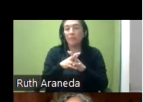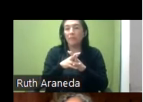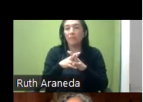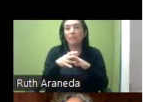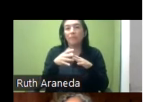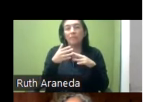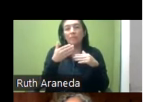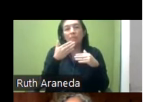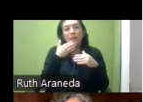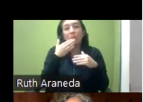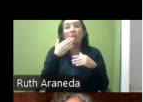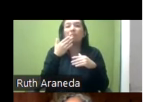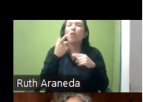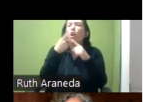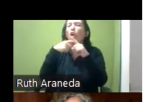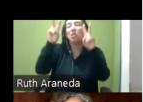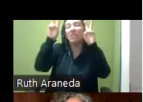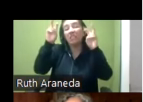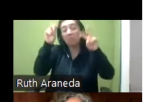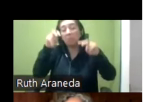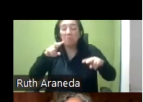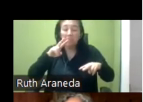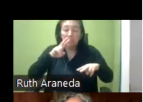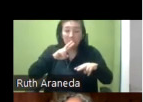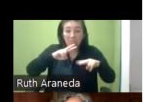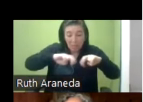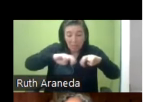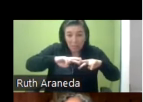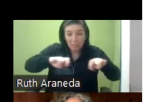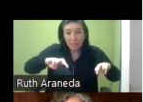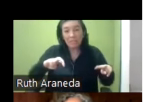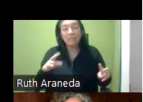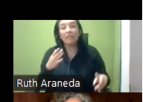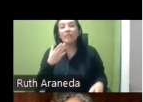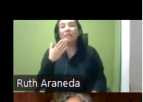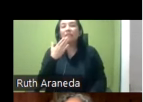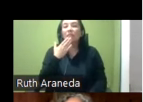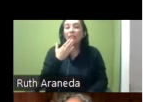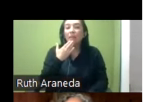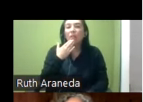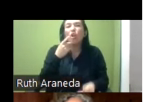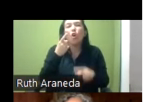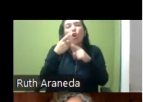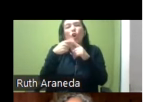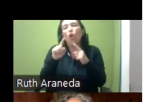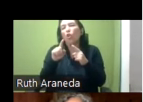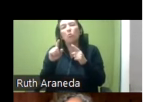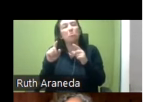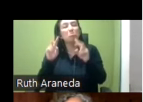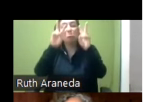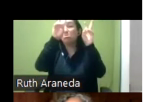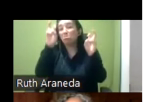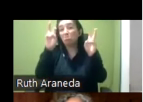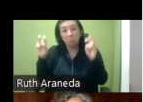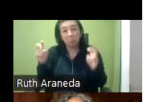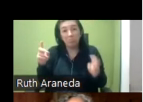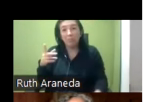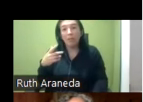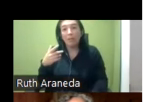siguiendo otras líneas de investigación, es decir, no otras líneas, sino que otras áreas de investigación, y estamos